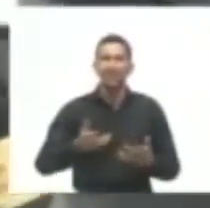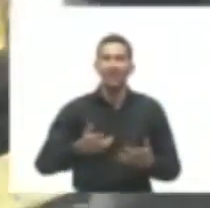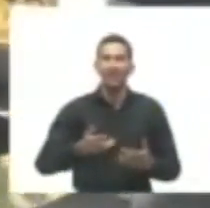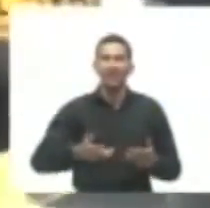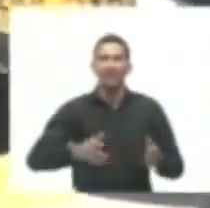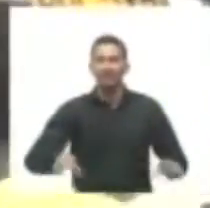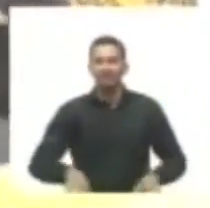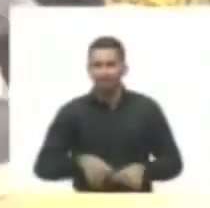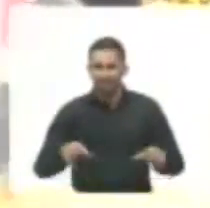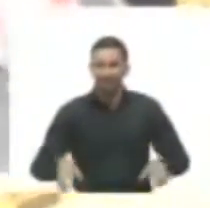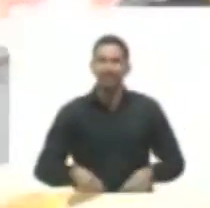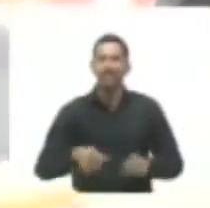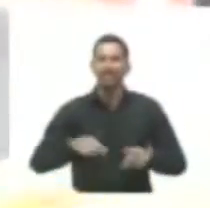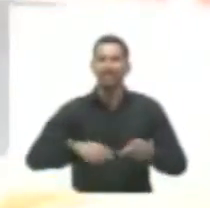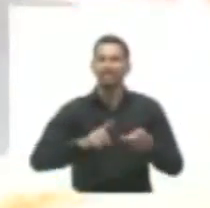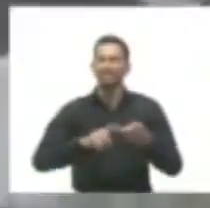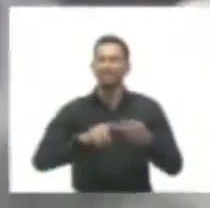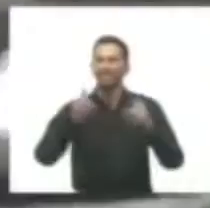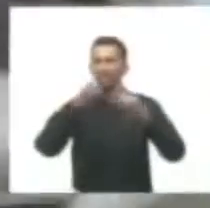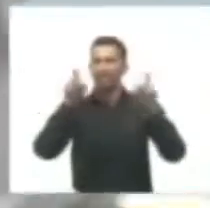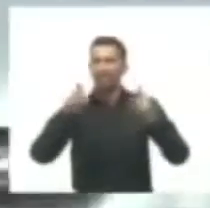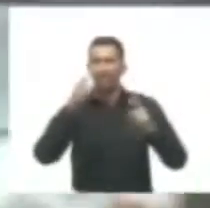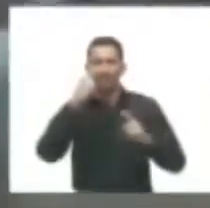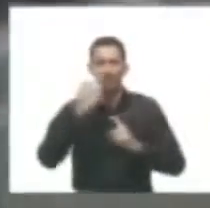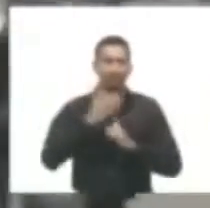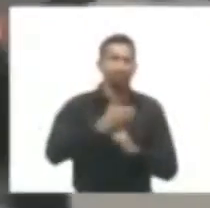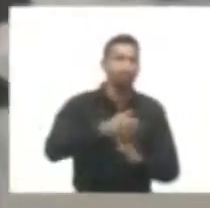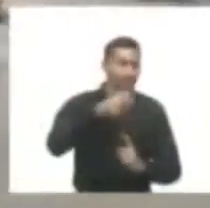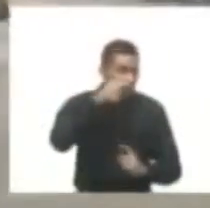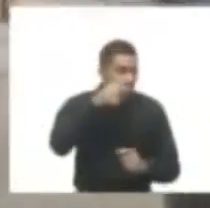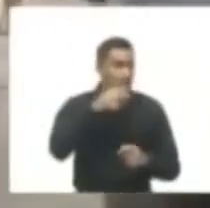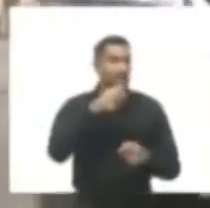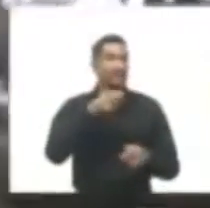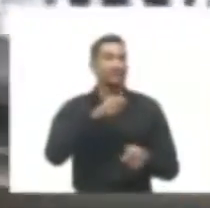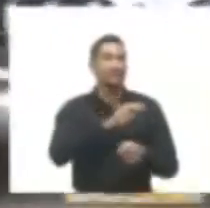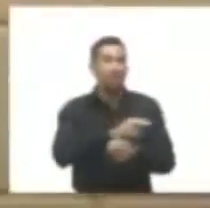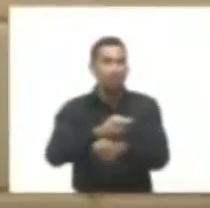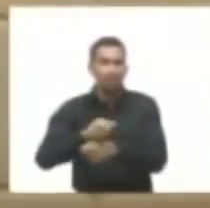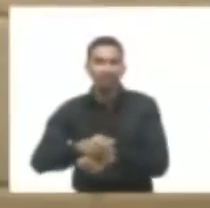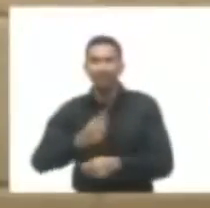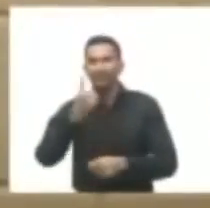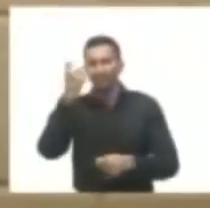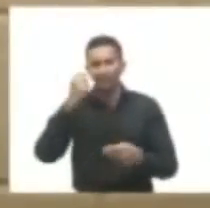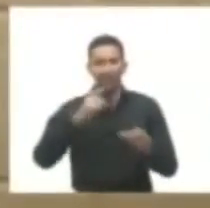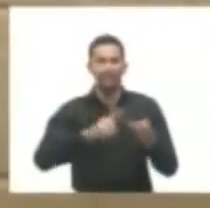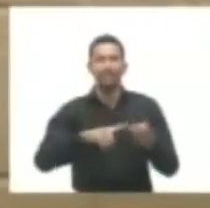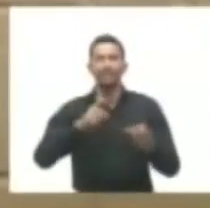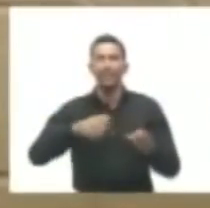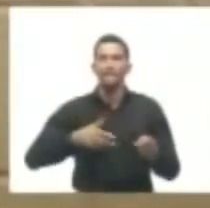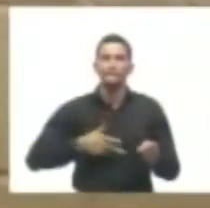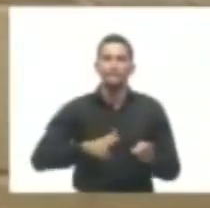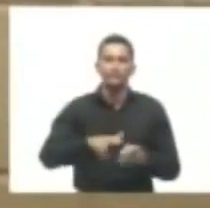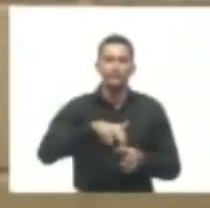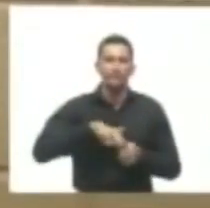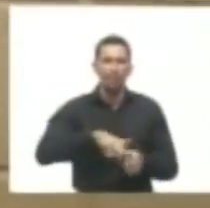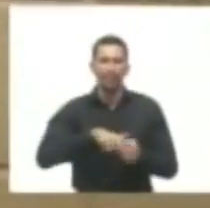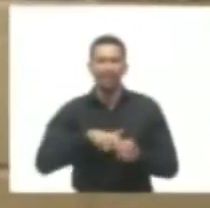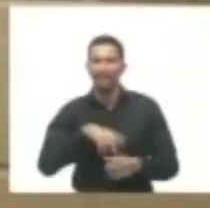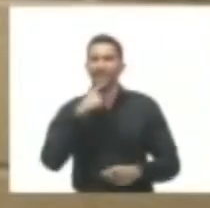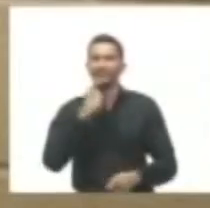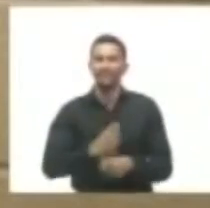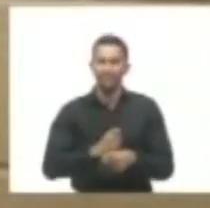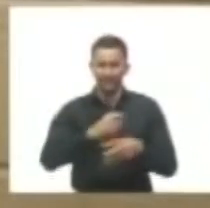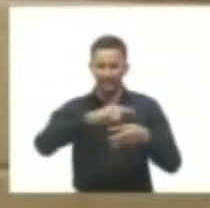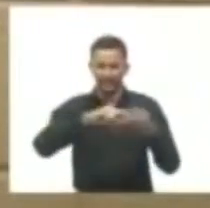segundo, por el tema de seguridad y, en tercer aspecto, la movilidad. Para el experto Miranda, de irle muy bien al alcalde en